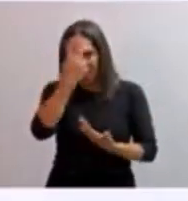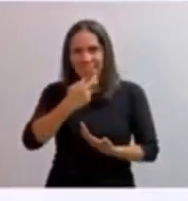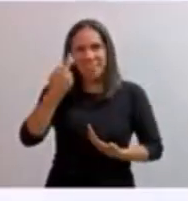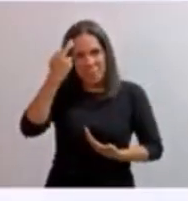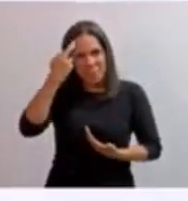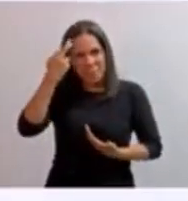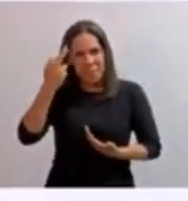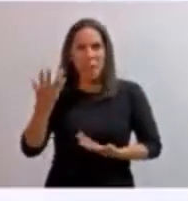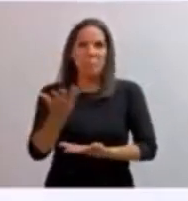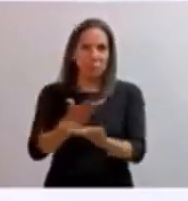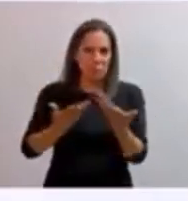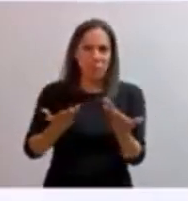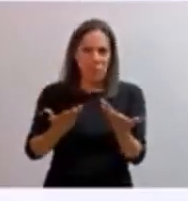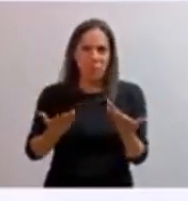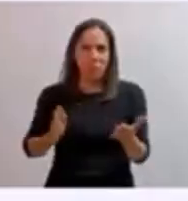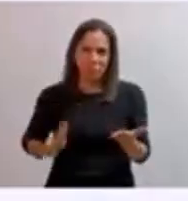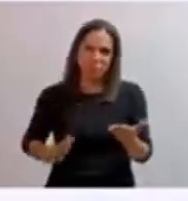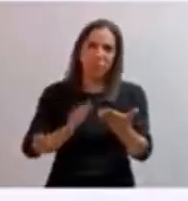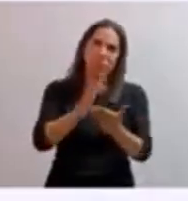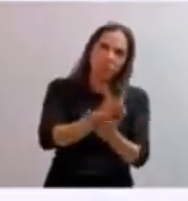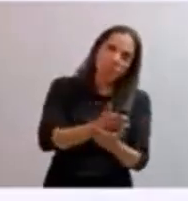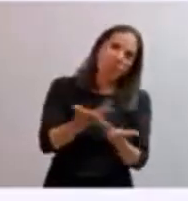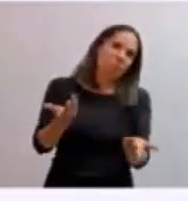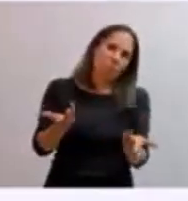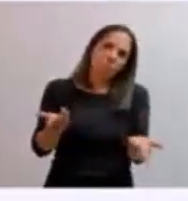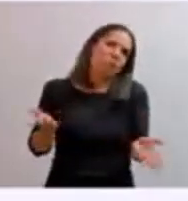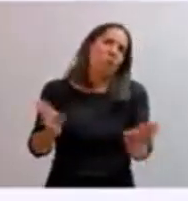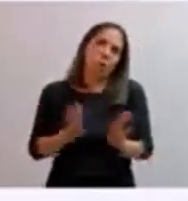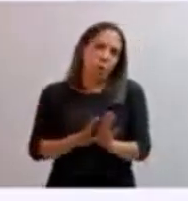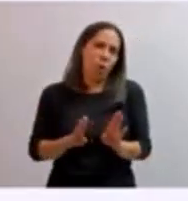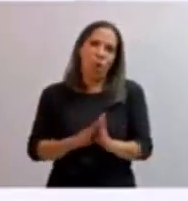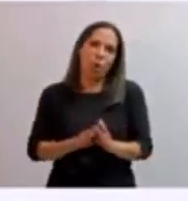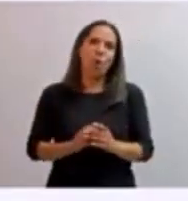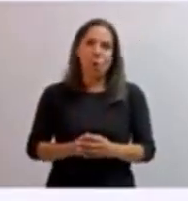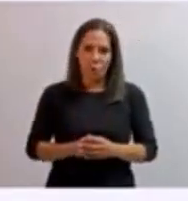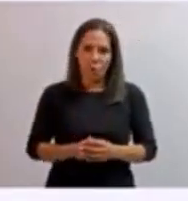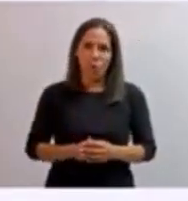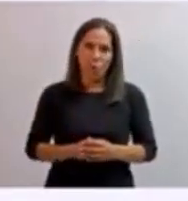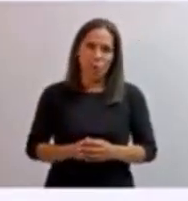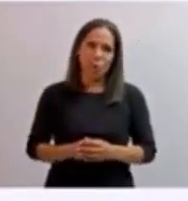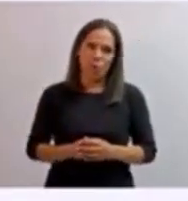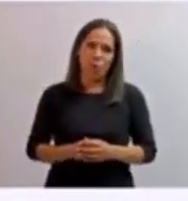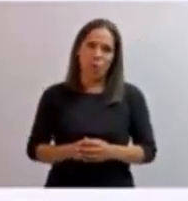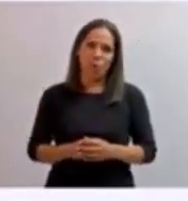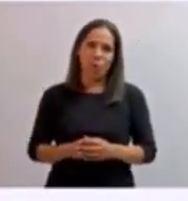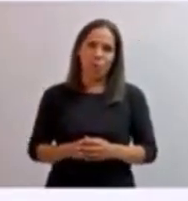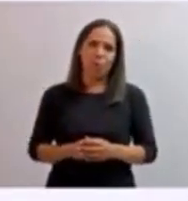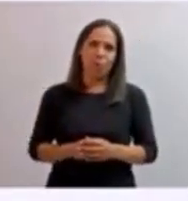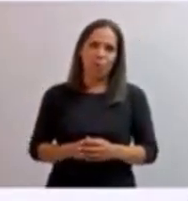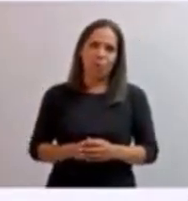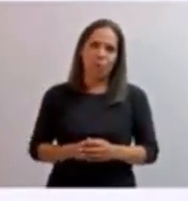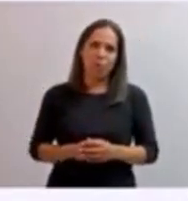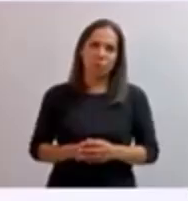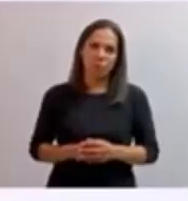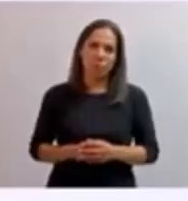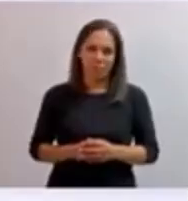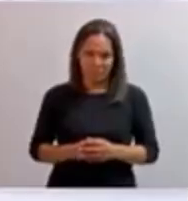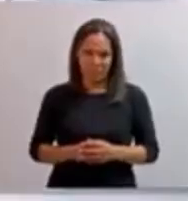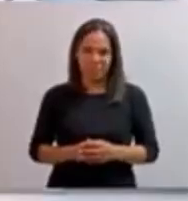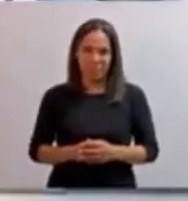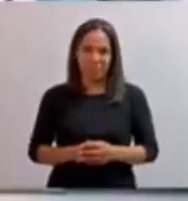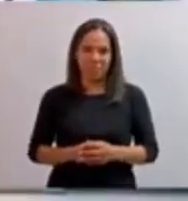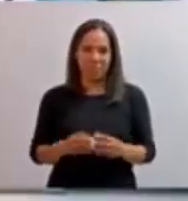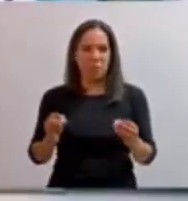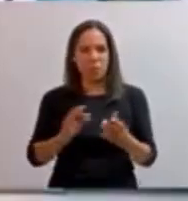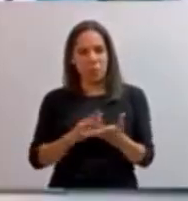esta estructura, que ya lo decía Rosa Irene, vertical, para empezar a colaborar. Okay. Muchas gracias,